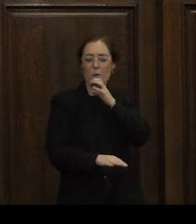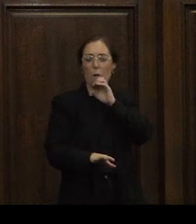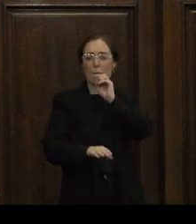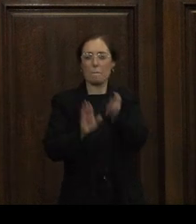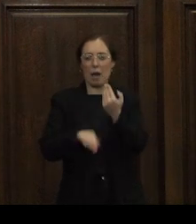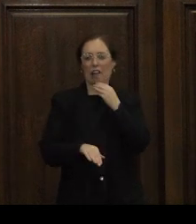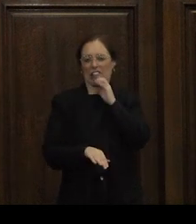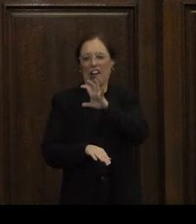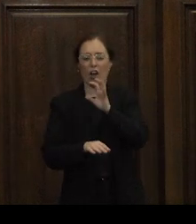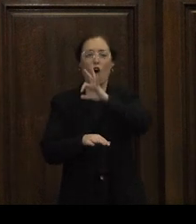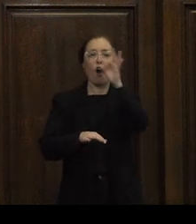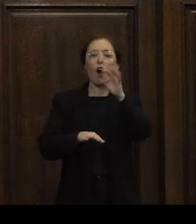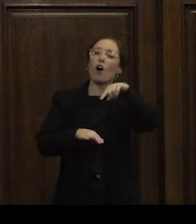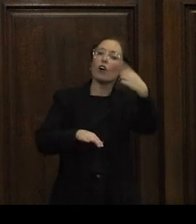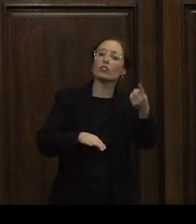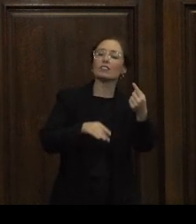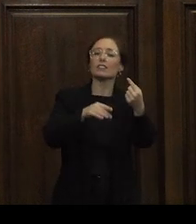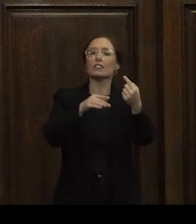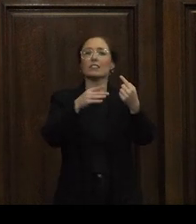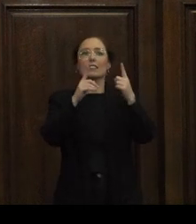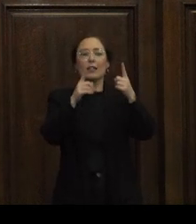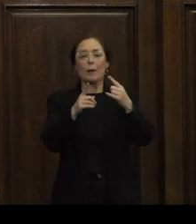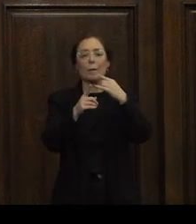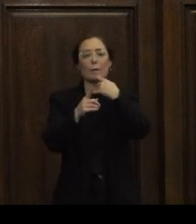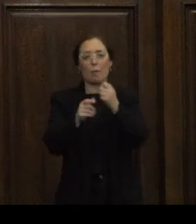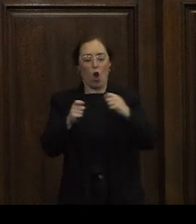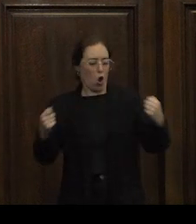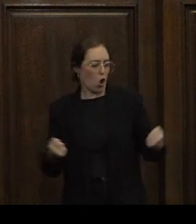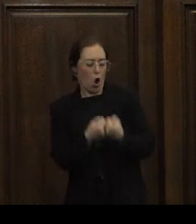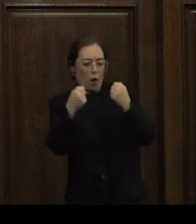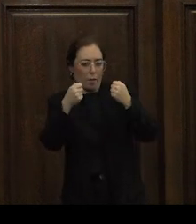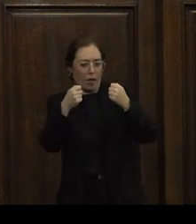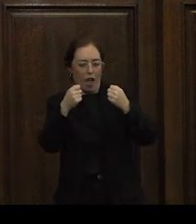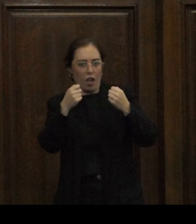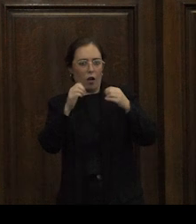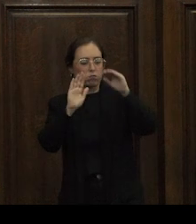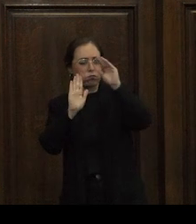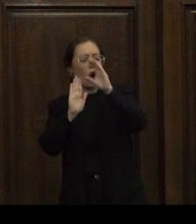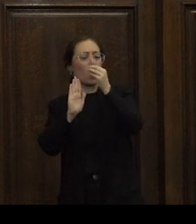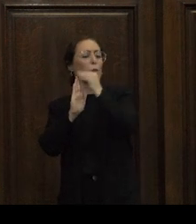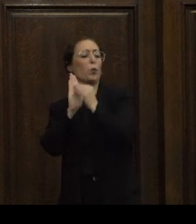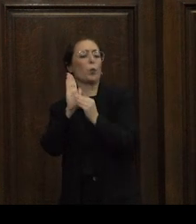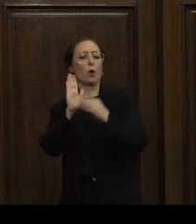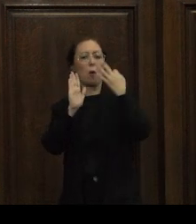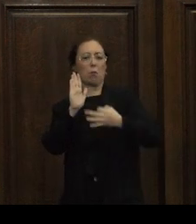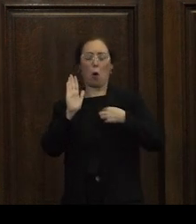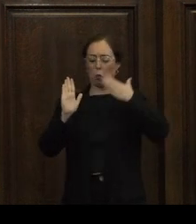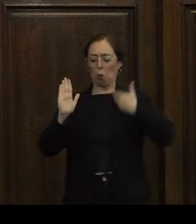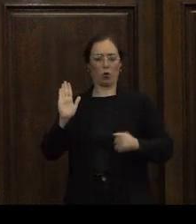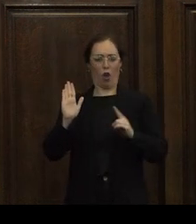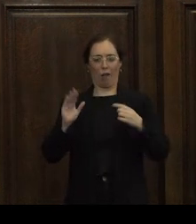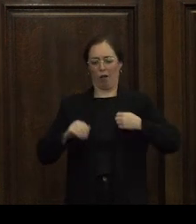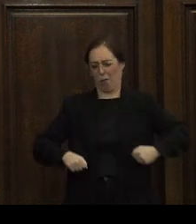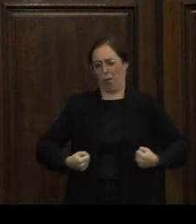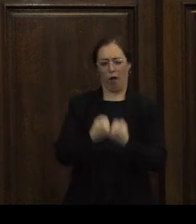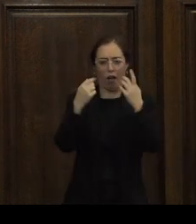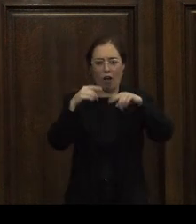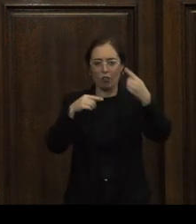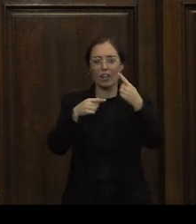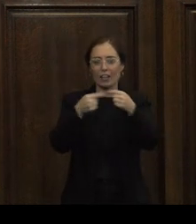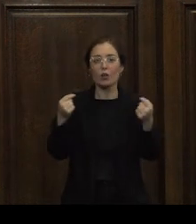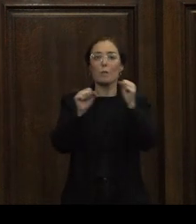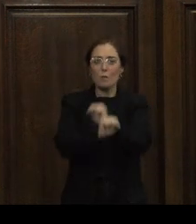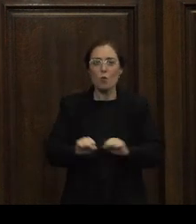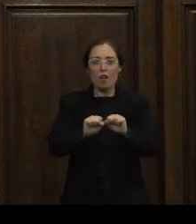o inéditas en varios sentidos, con constantes rupturas del protocolo, digamos así, ¿no? Para seducir a un tipo de electorado que